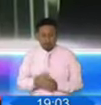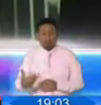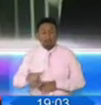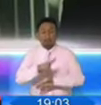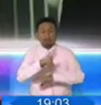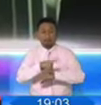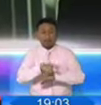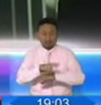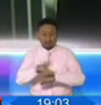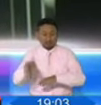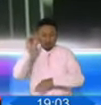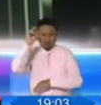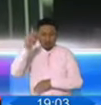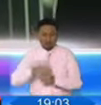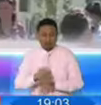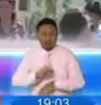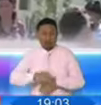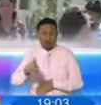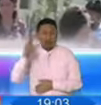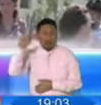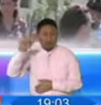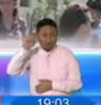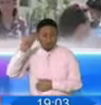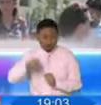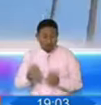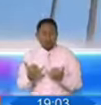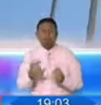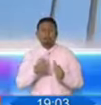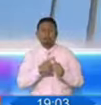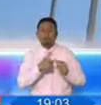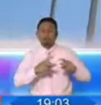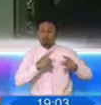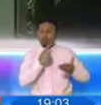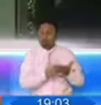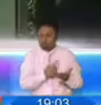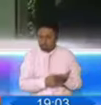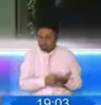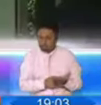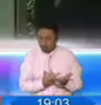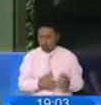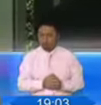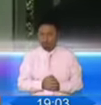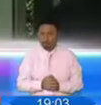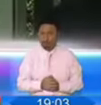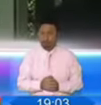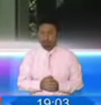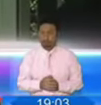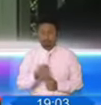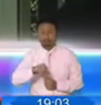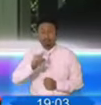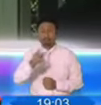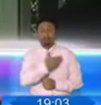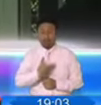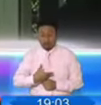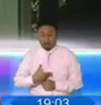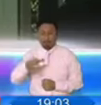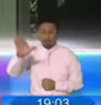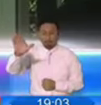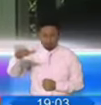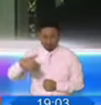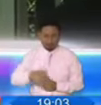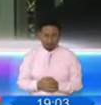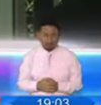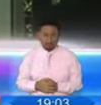general se pronuncia afirmando que esas grabaciones están siendo analizadas en la fiscalía. Llamamos al vicepresidente en el marco de estas investigaciones,